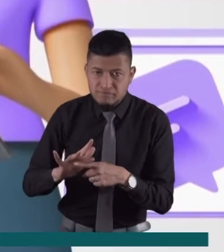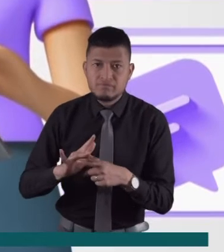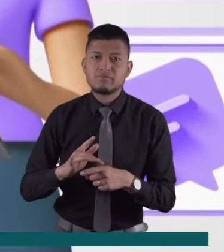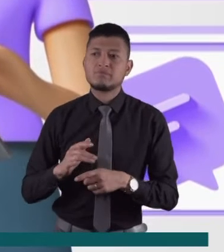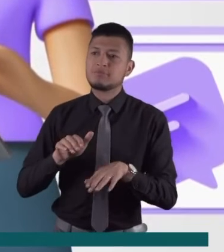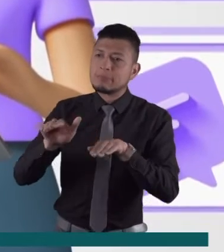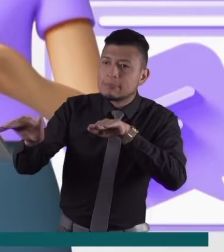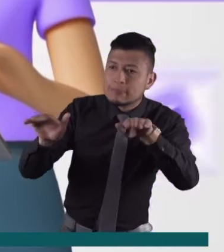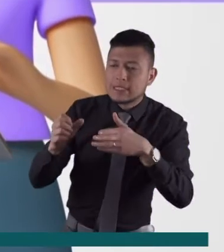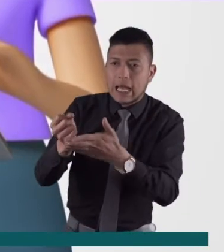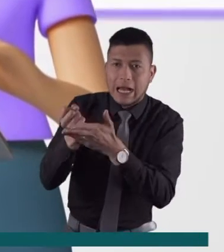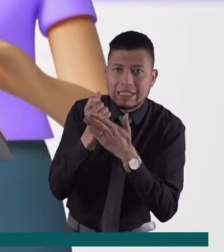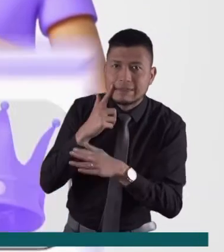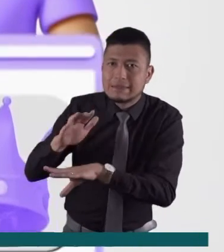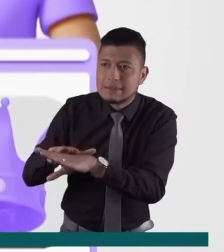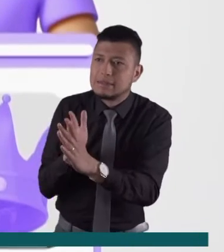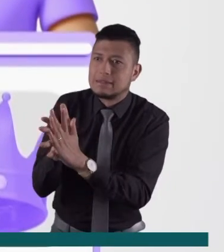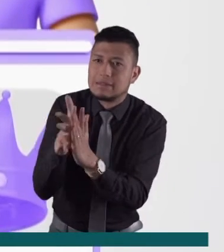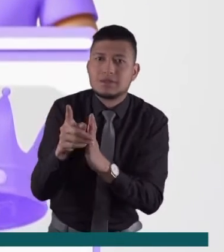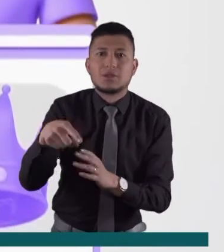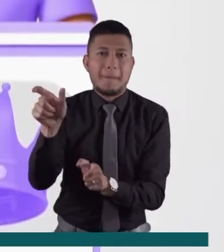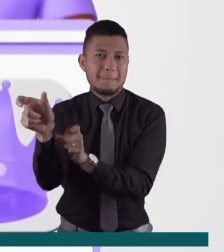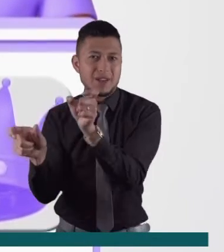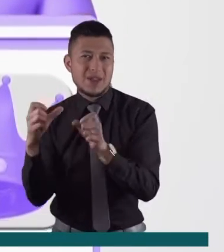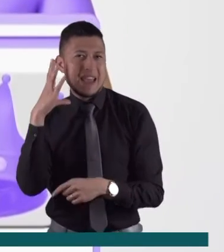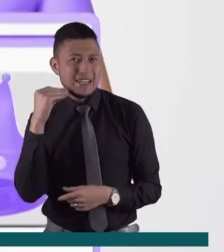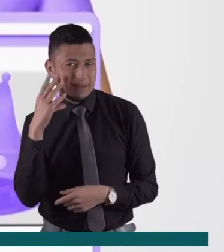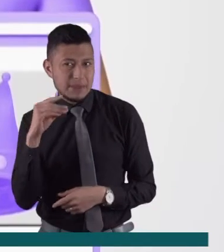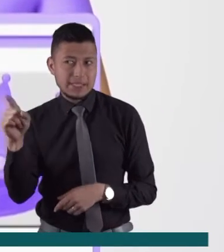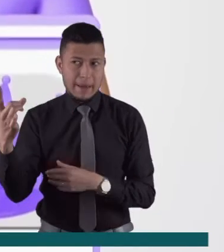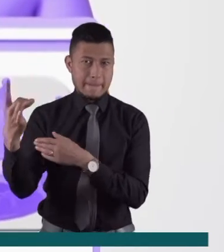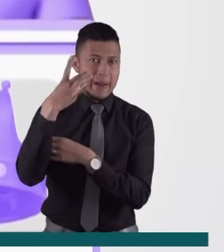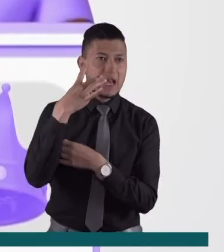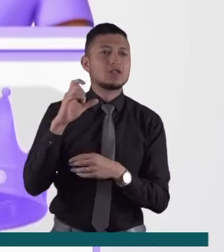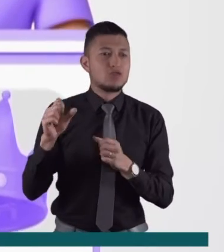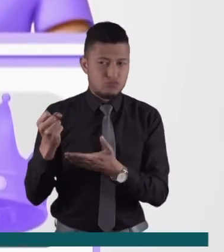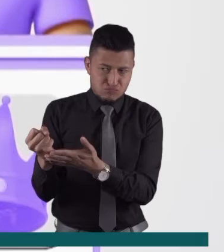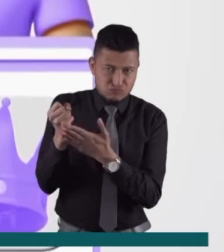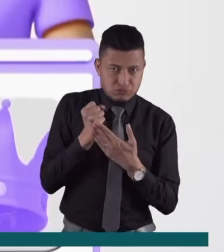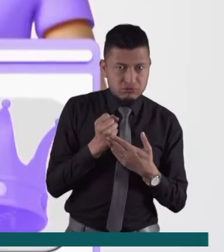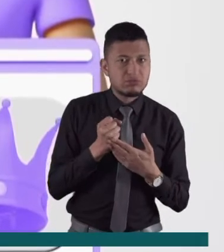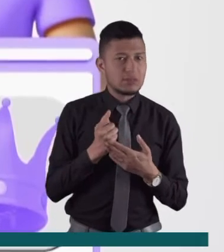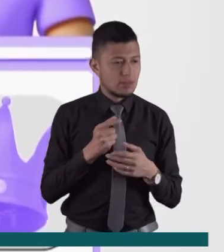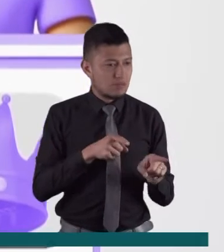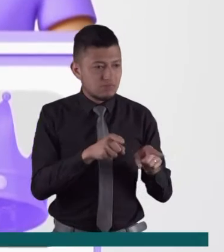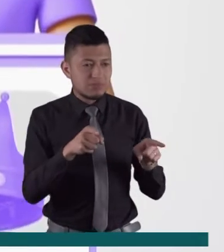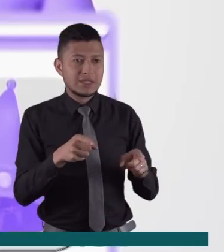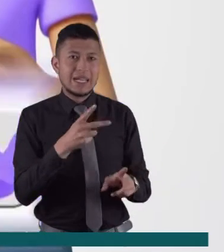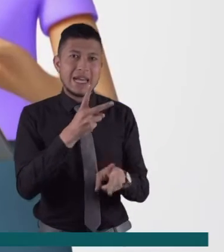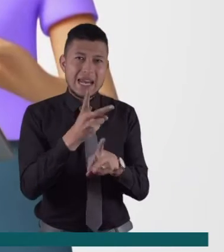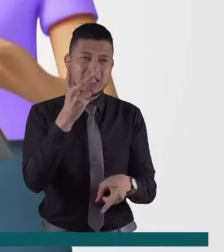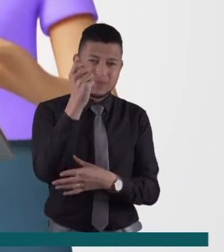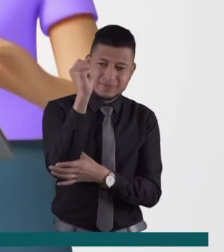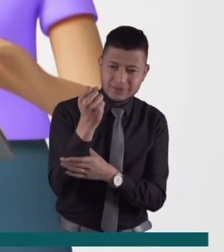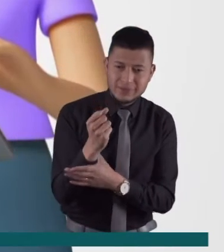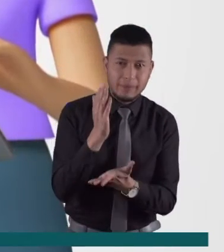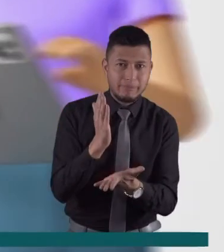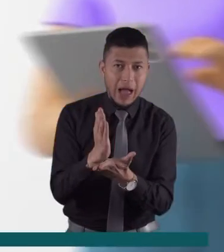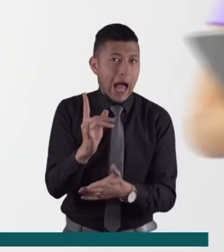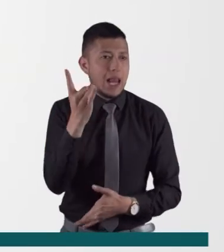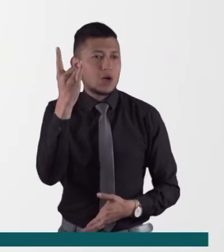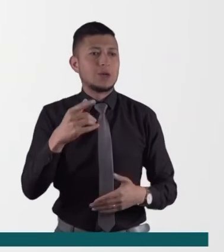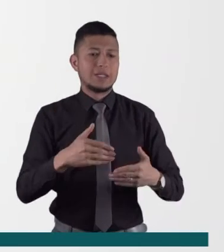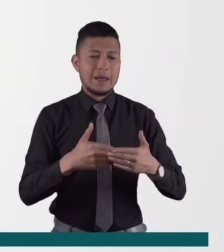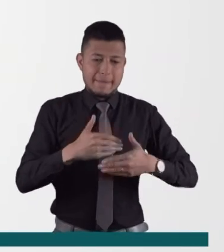salir a buscar ayuda para que gente que tiene más experiencia que tú pues te ayude a tratar de disminuir ese riesgo que implica